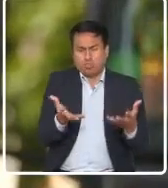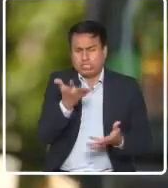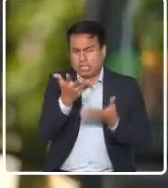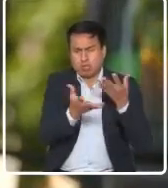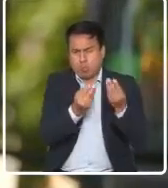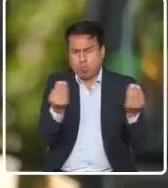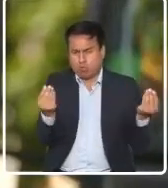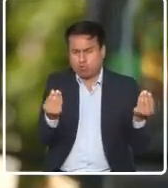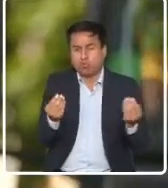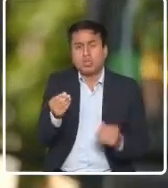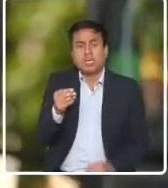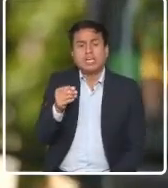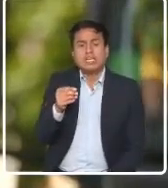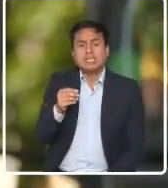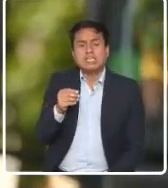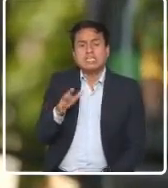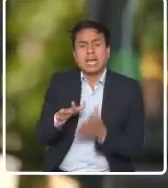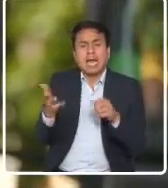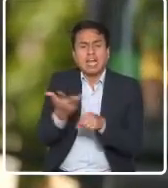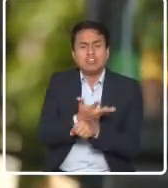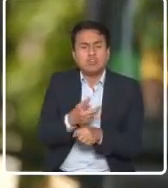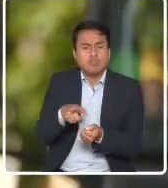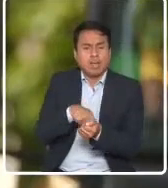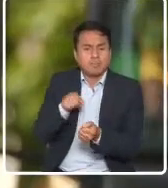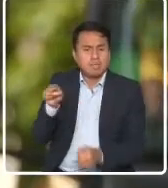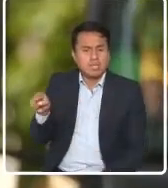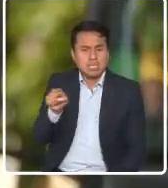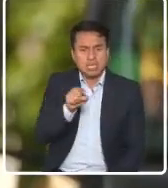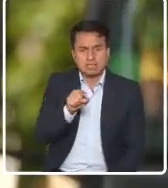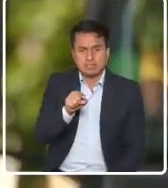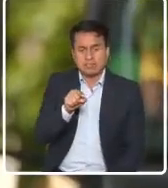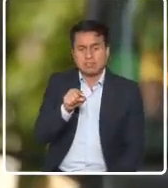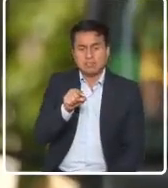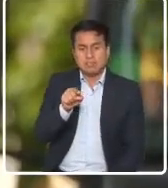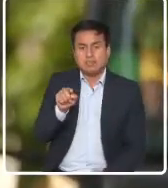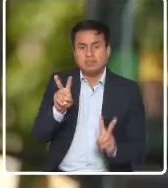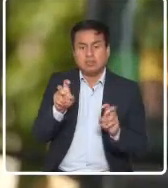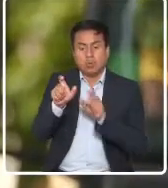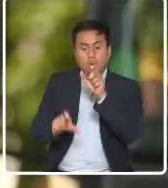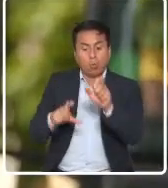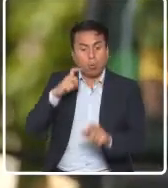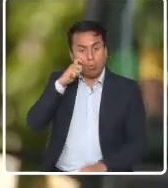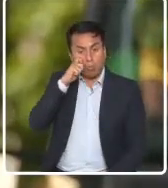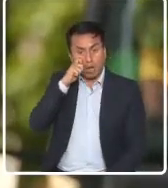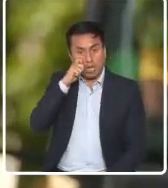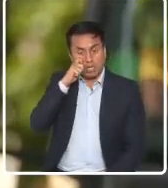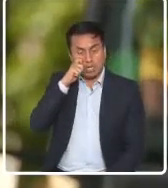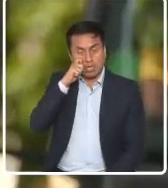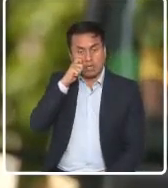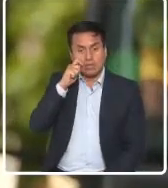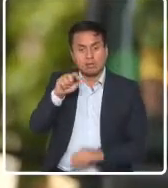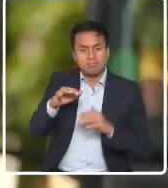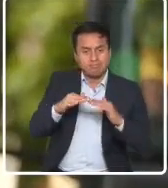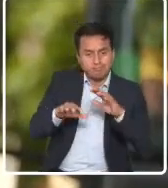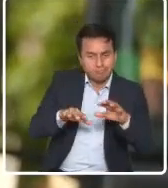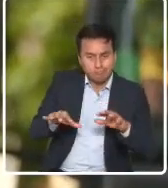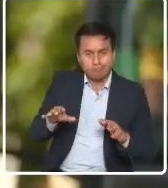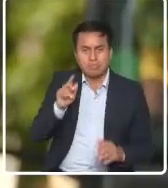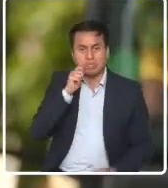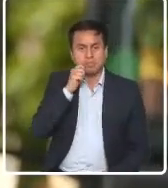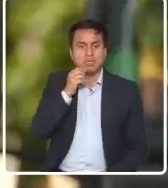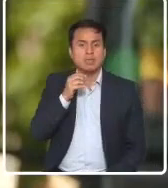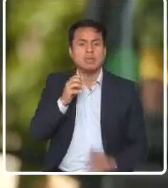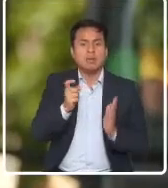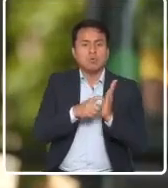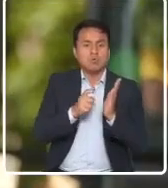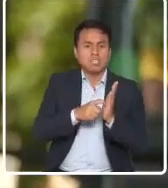que tanto daño causan a familias en la dimensión humana, en la dimensión material y también en la